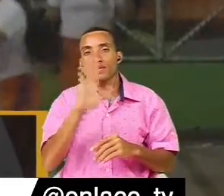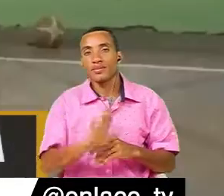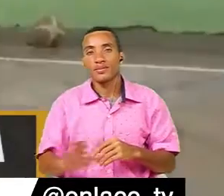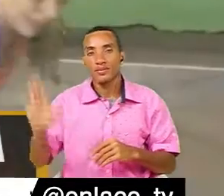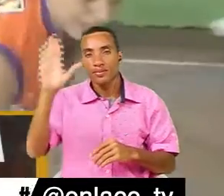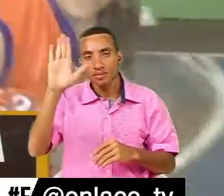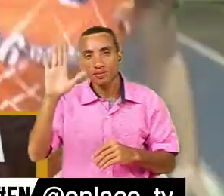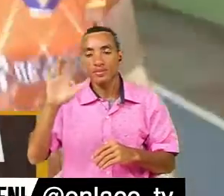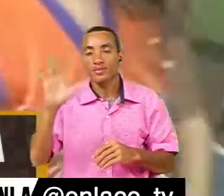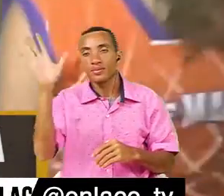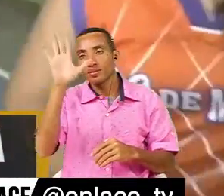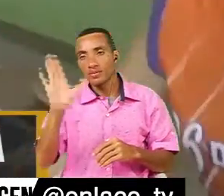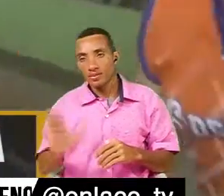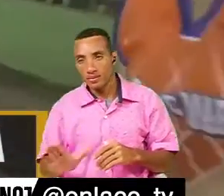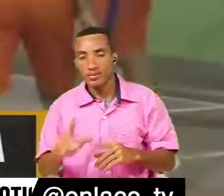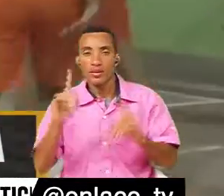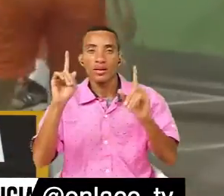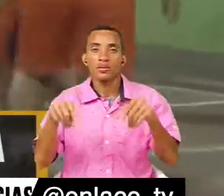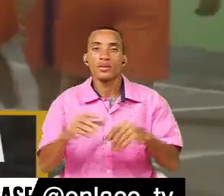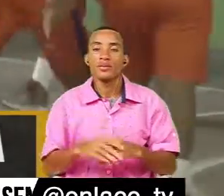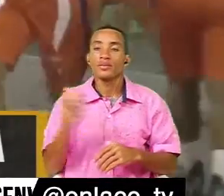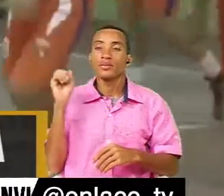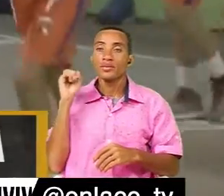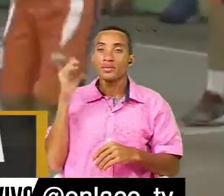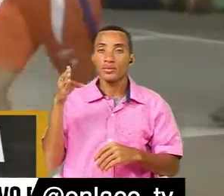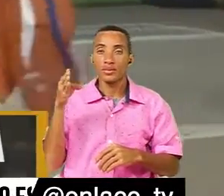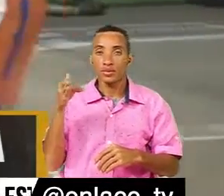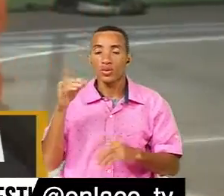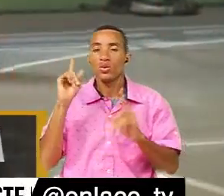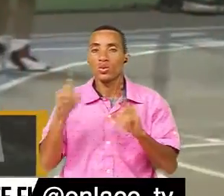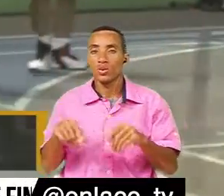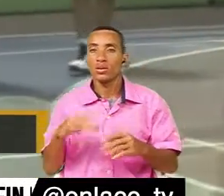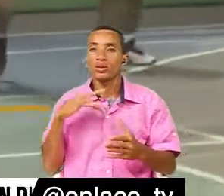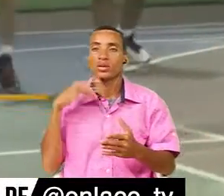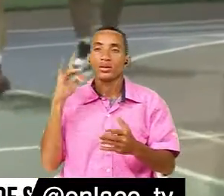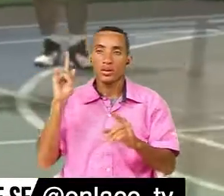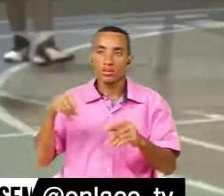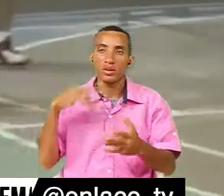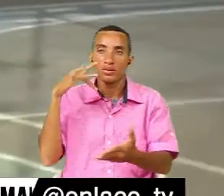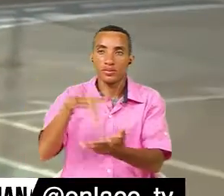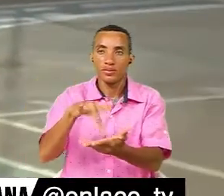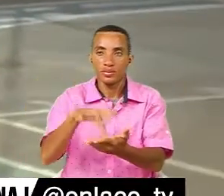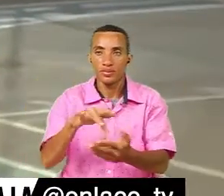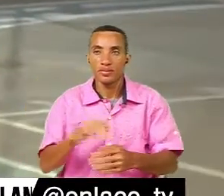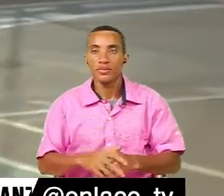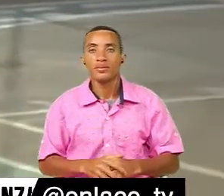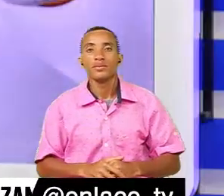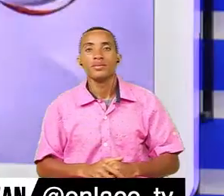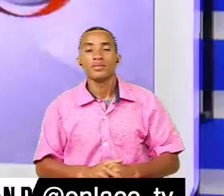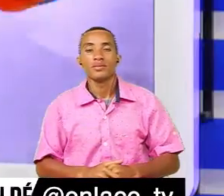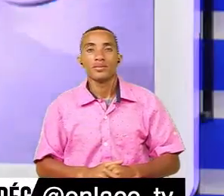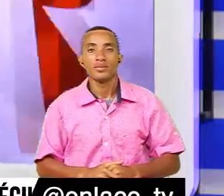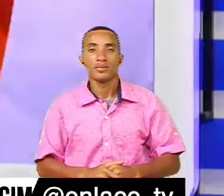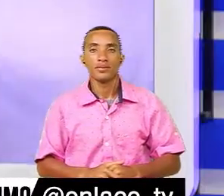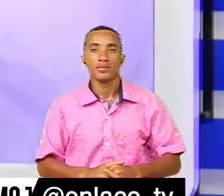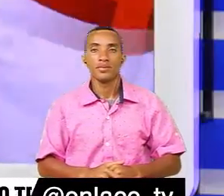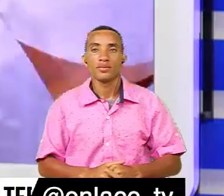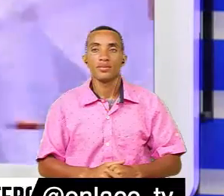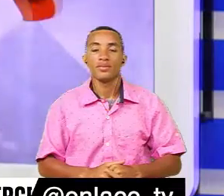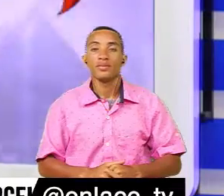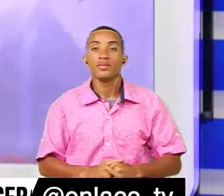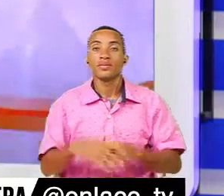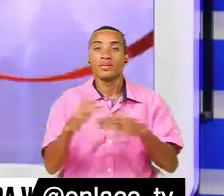nacional. Cabe destacar que el club como Ultradeva de Barranca Bermeja también participó de la competencia nacional. Se viene la